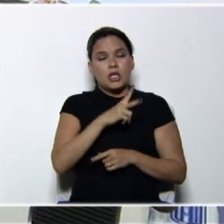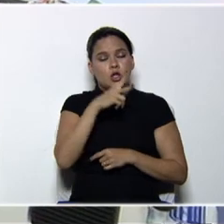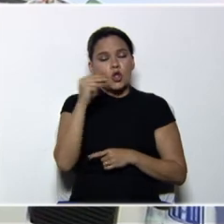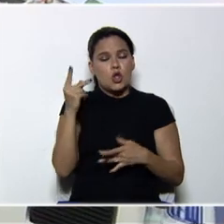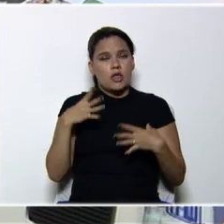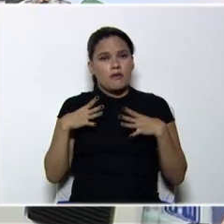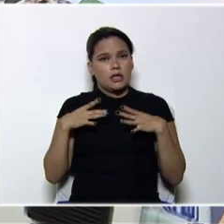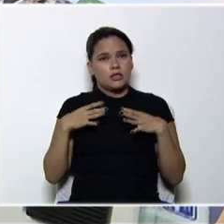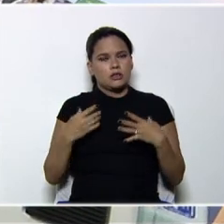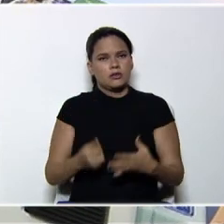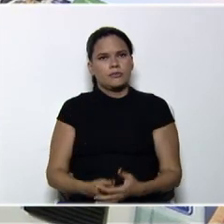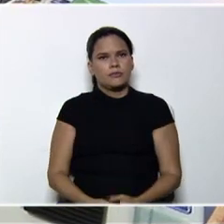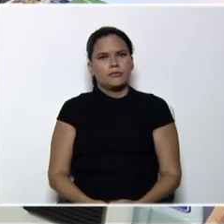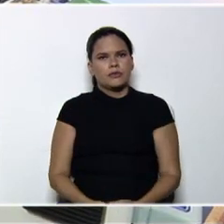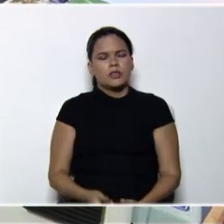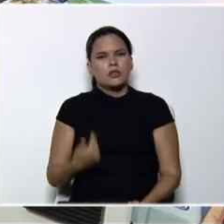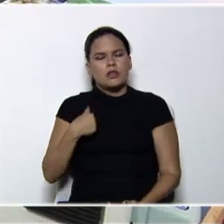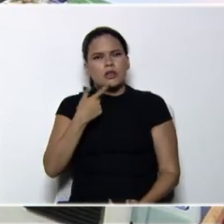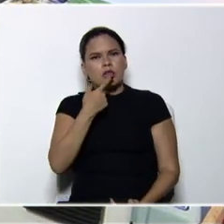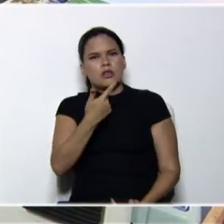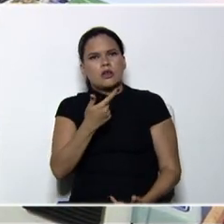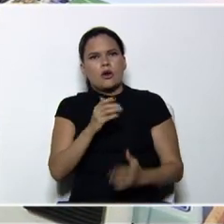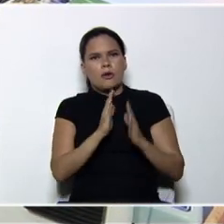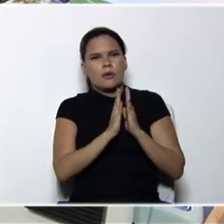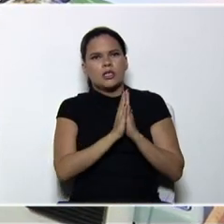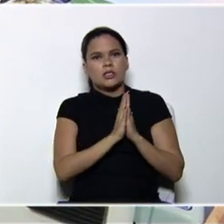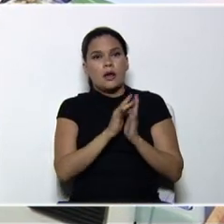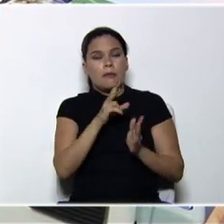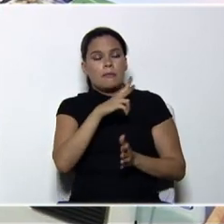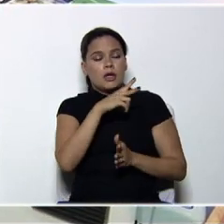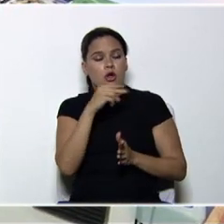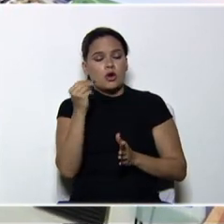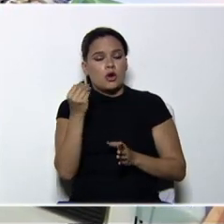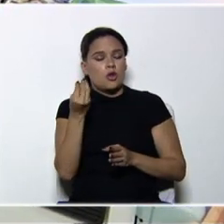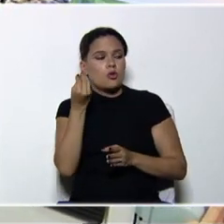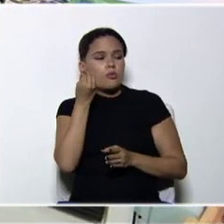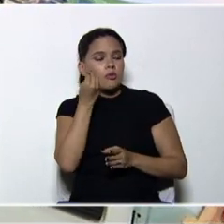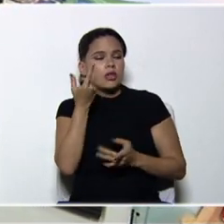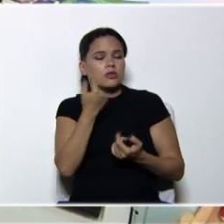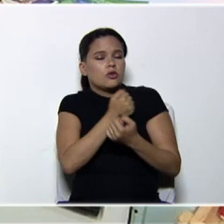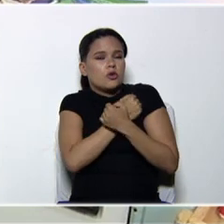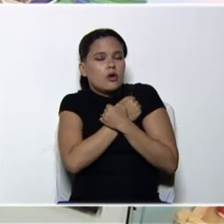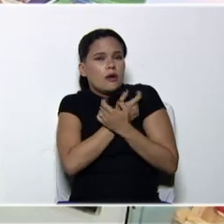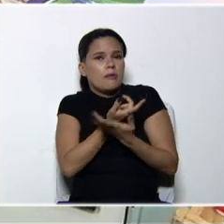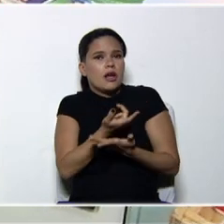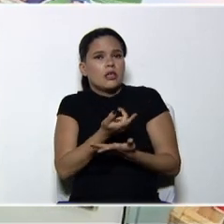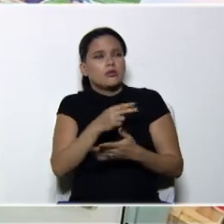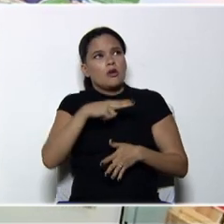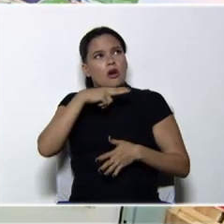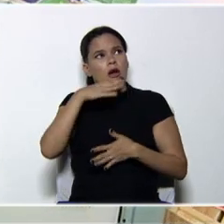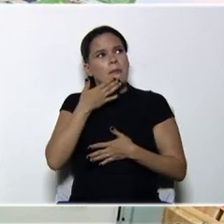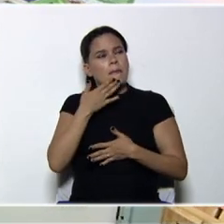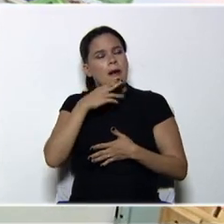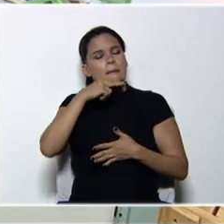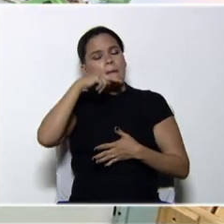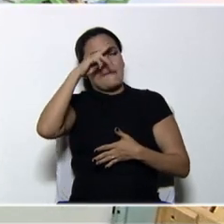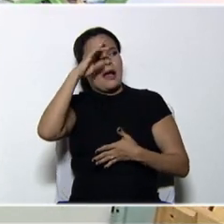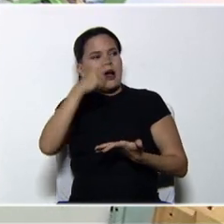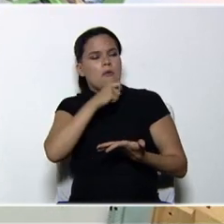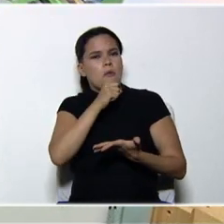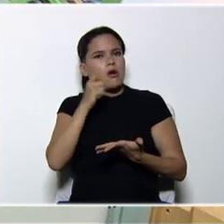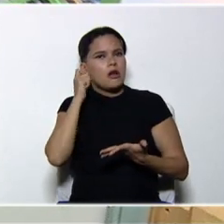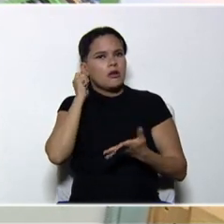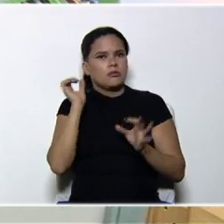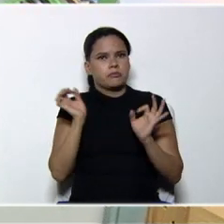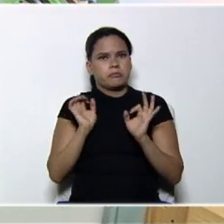vacaciones. Resulta que yo le pido la bendición, pero no le doy un beso, ni un abrazo ni a mi mamá, ni a mi papá, ni a mi abuelo, ni a la mascota que tengo en